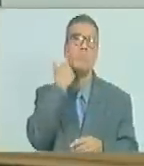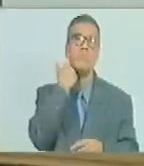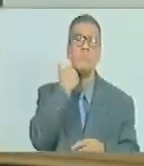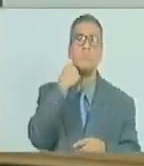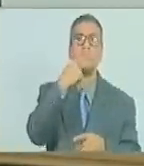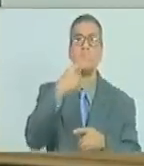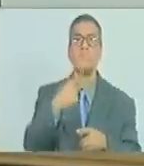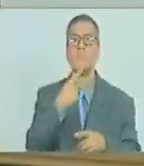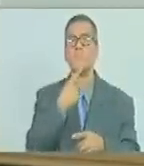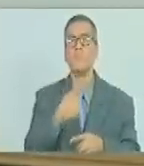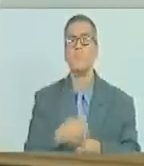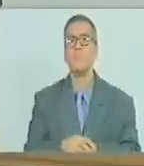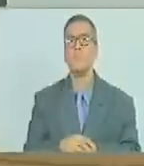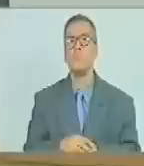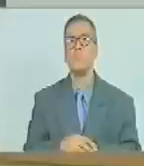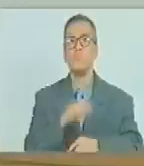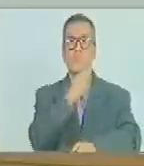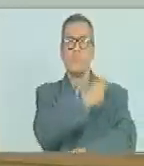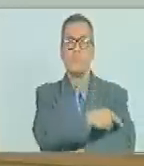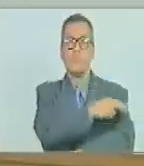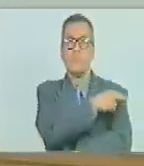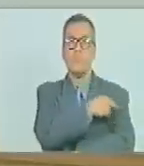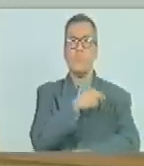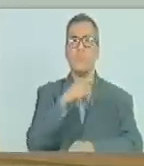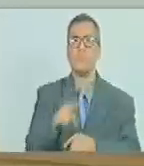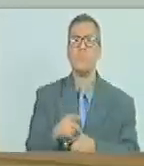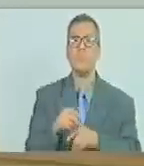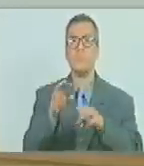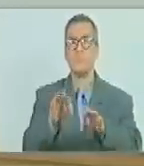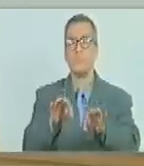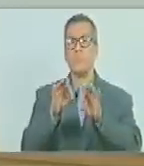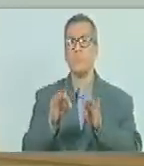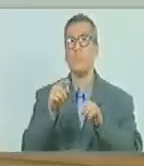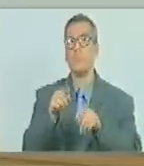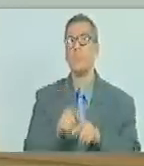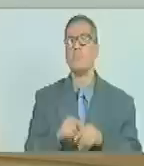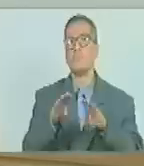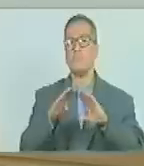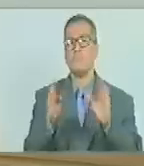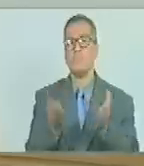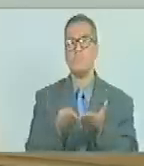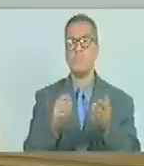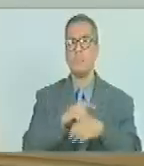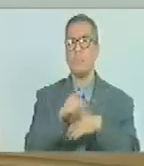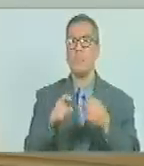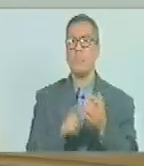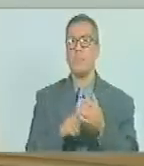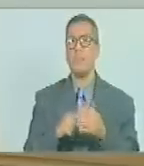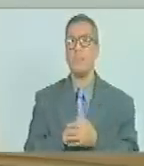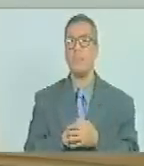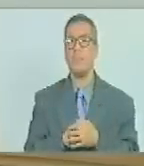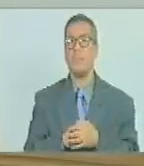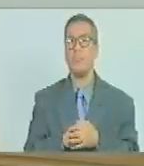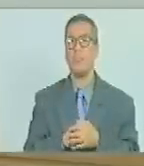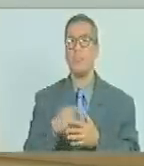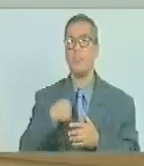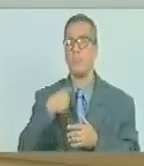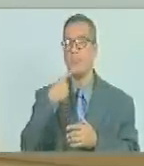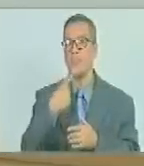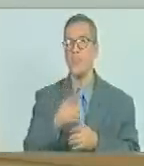catastróficas, así llamadas, en hospitales especializados del mundo entero. Cuando